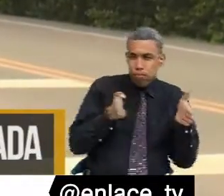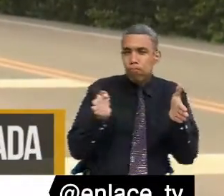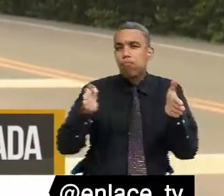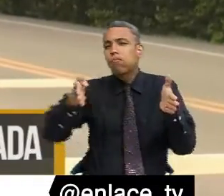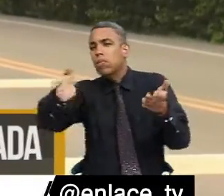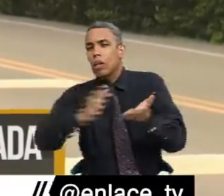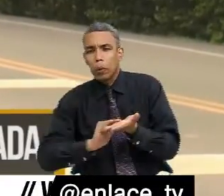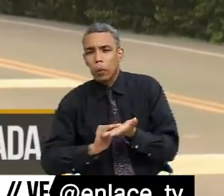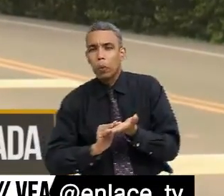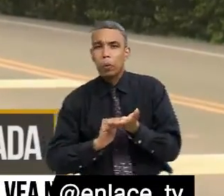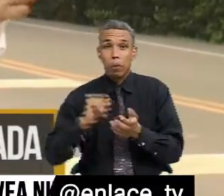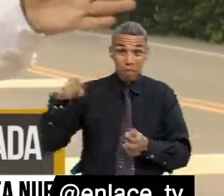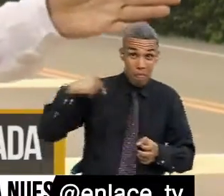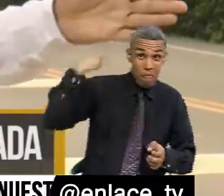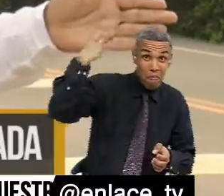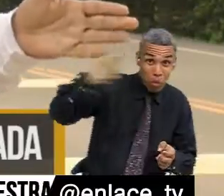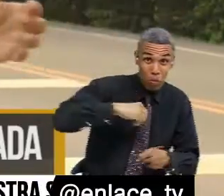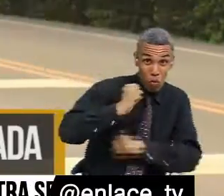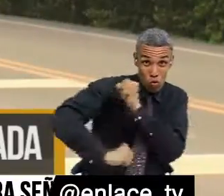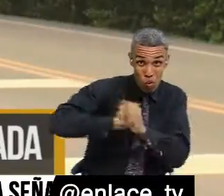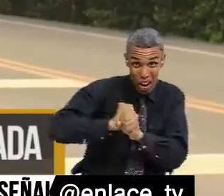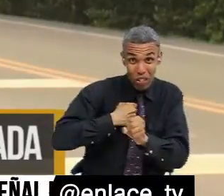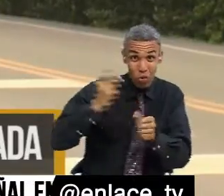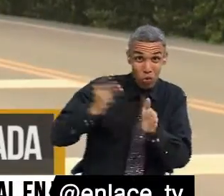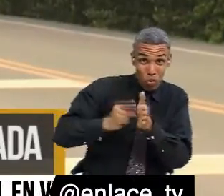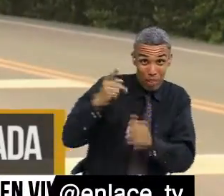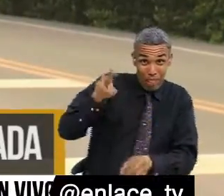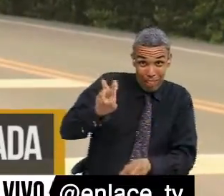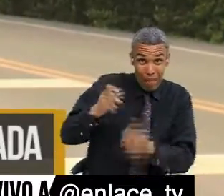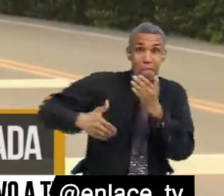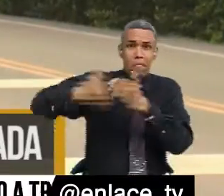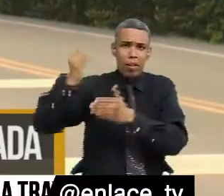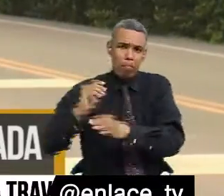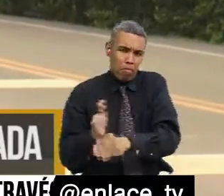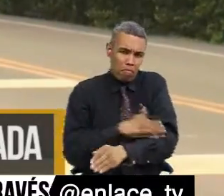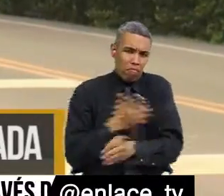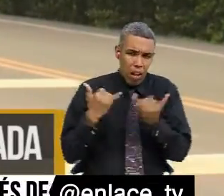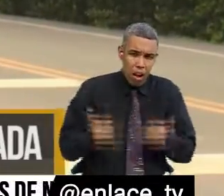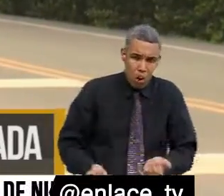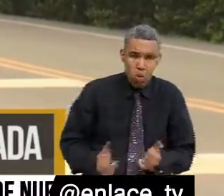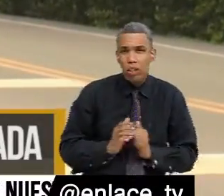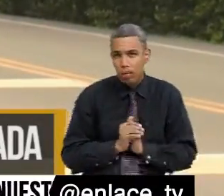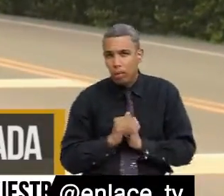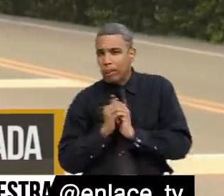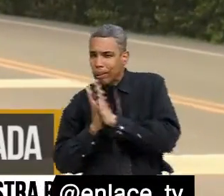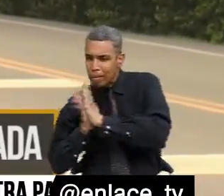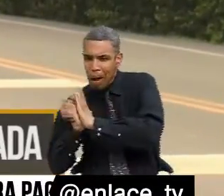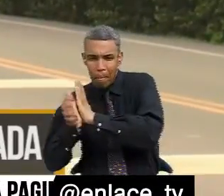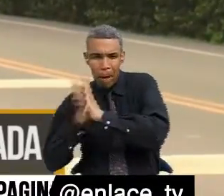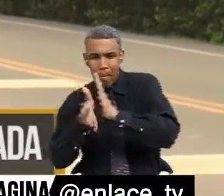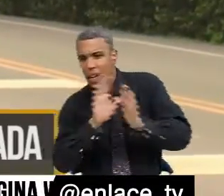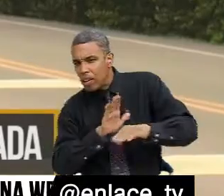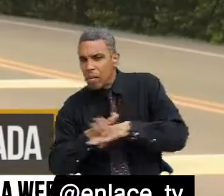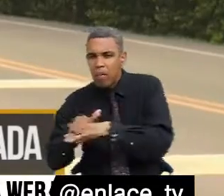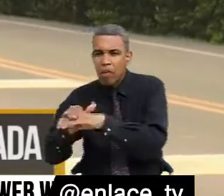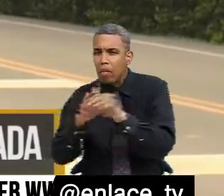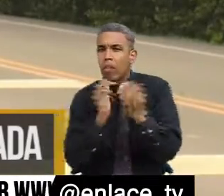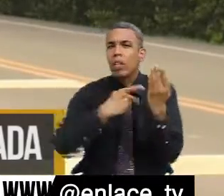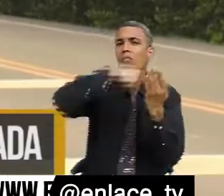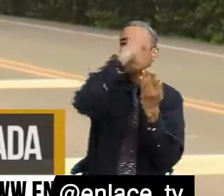semanas al trayecto que se da de Bucaramanga hasta Yondó. Hoy ha correspondido aquí y hemos dialogado con voceros de